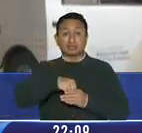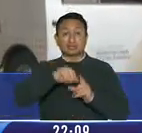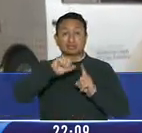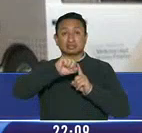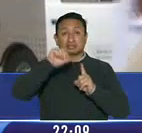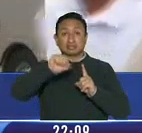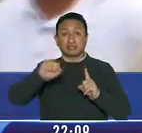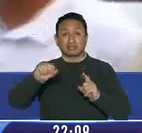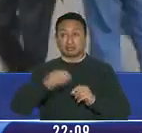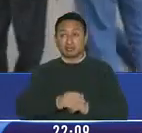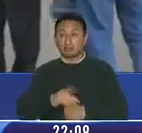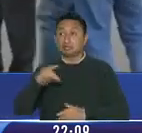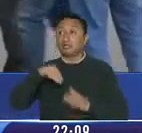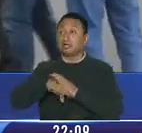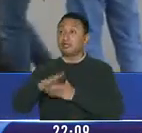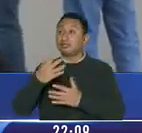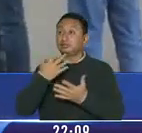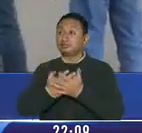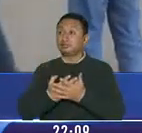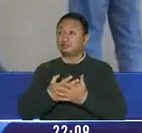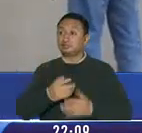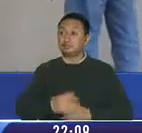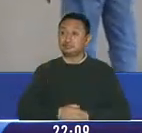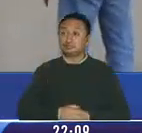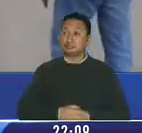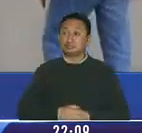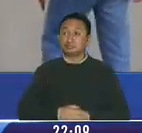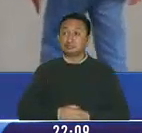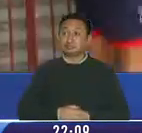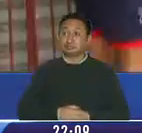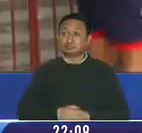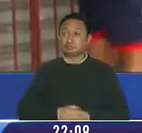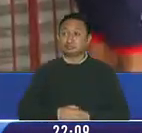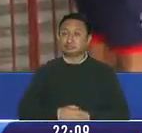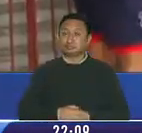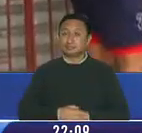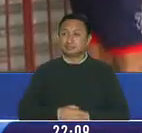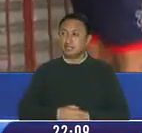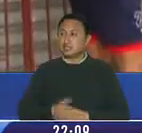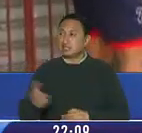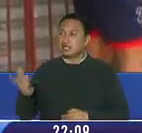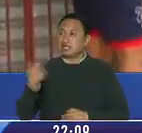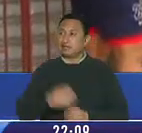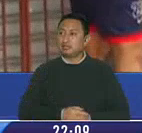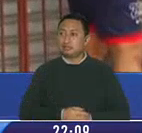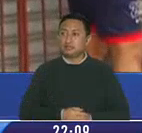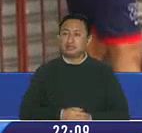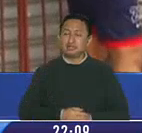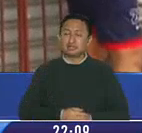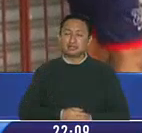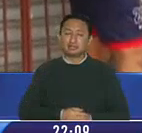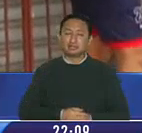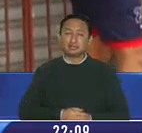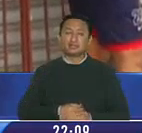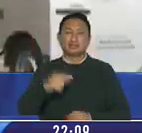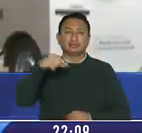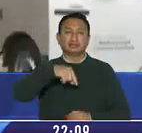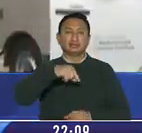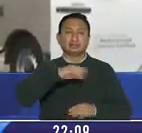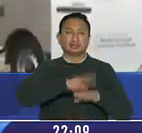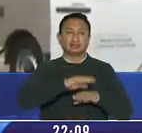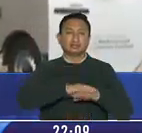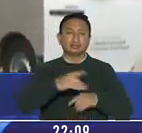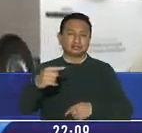no tiene ninguna situación la señora ni tampoco los familiares, pues ya la investigación será quien establezca la motivación